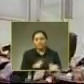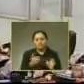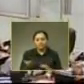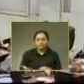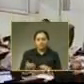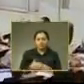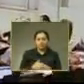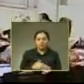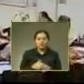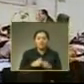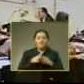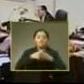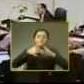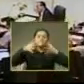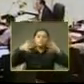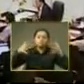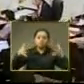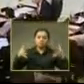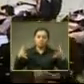Muchos